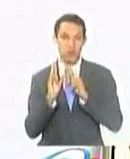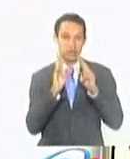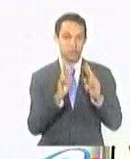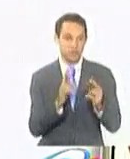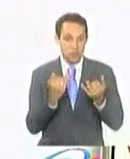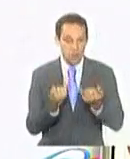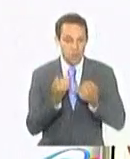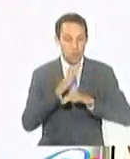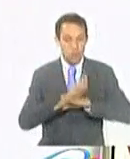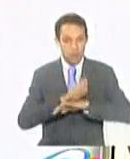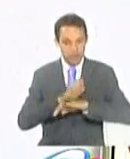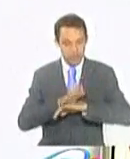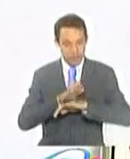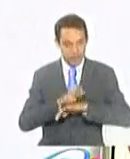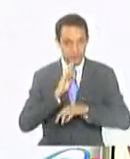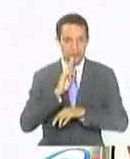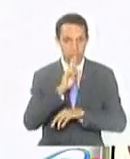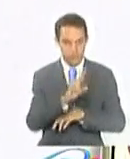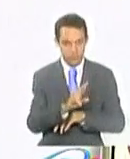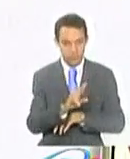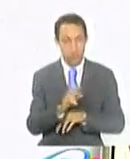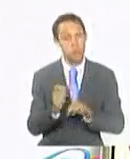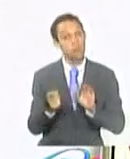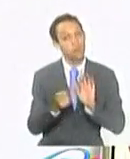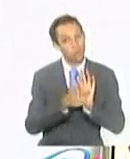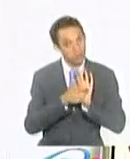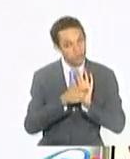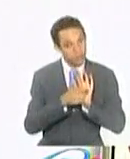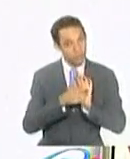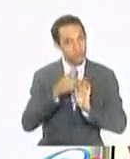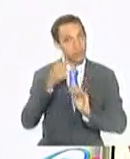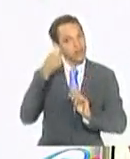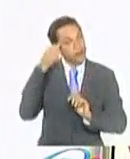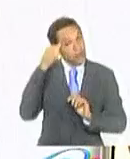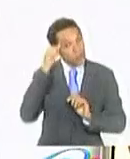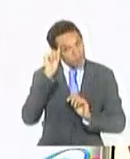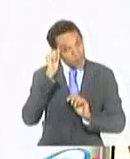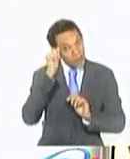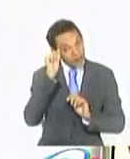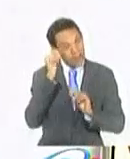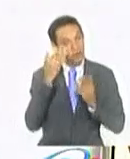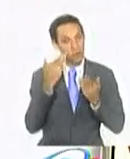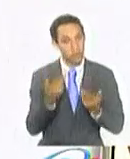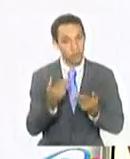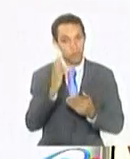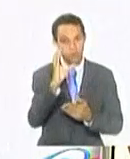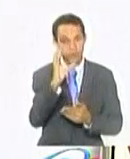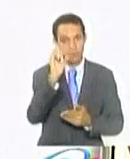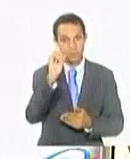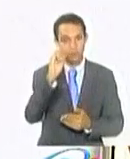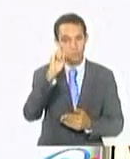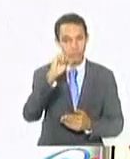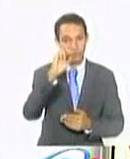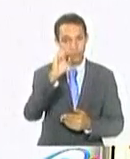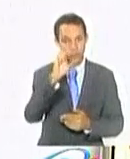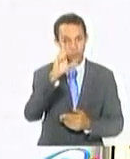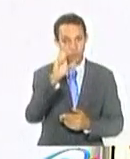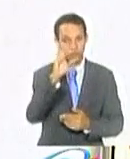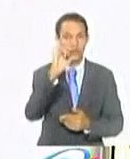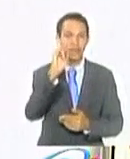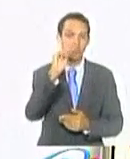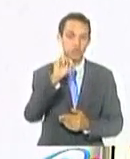de hoy en el programa conexión vital pero recuerden nuestra cuenta que es conexi vital @tc